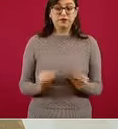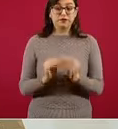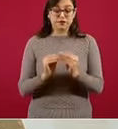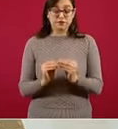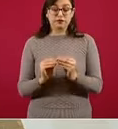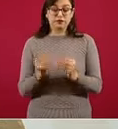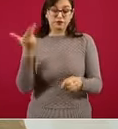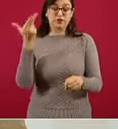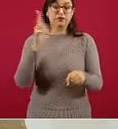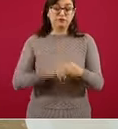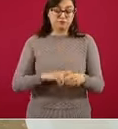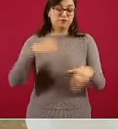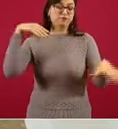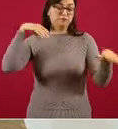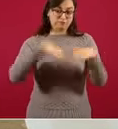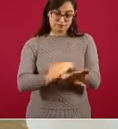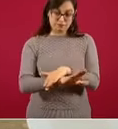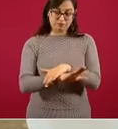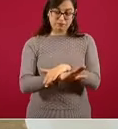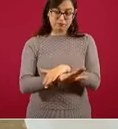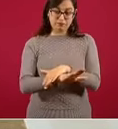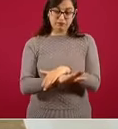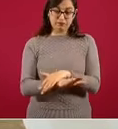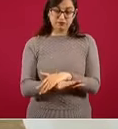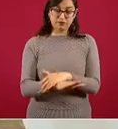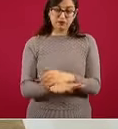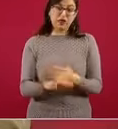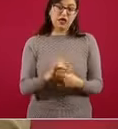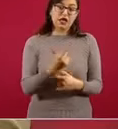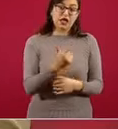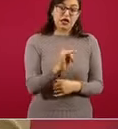hospitalizados ocupando alguna cama, ya sea de